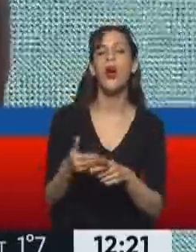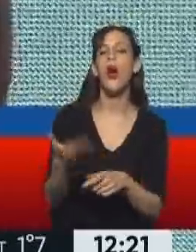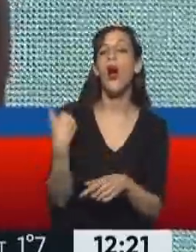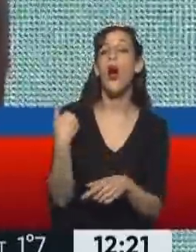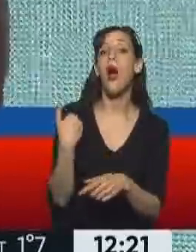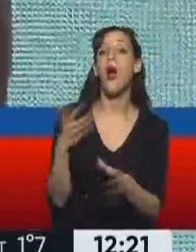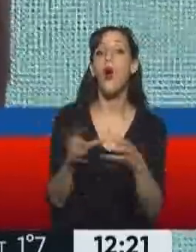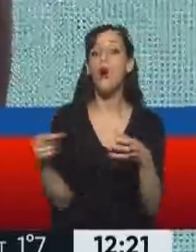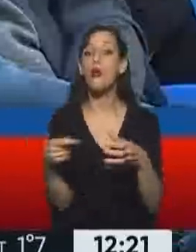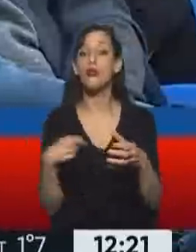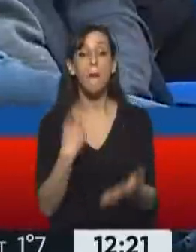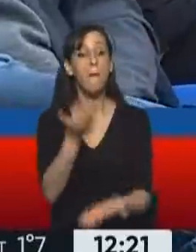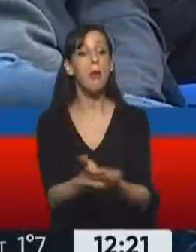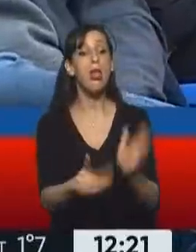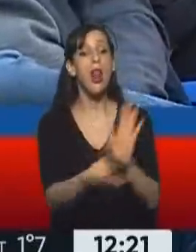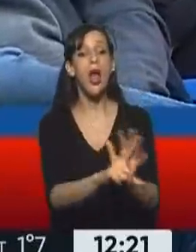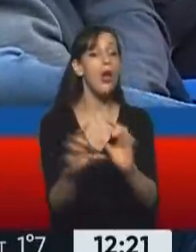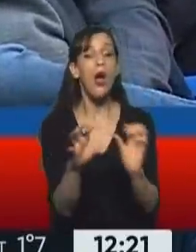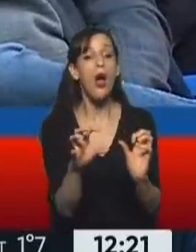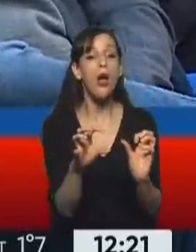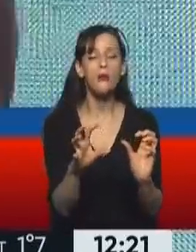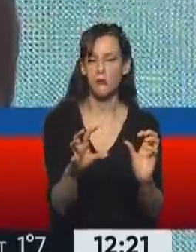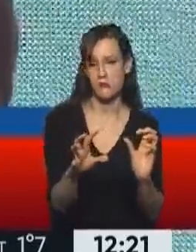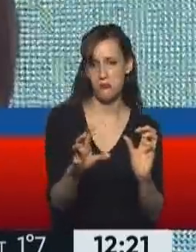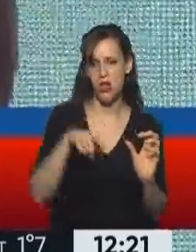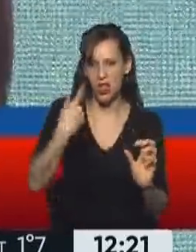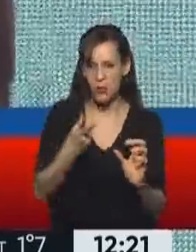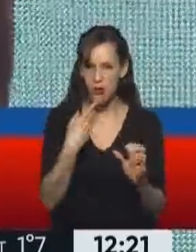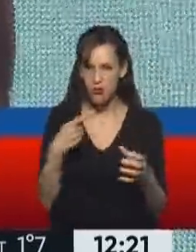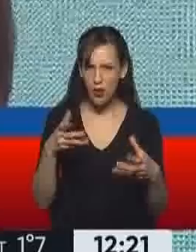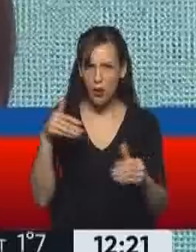ley? Votaron en contra.